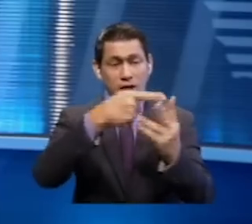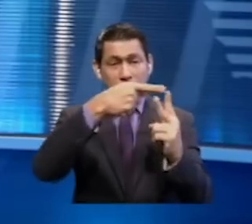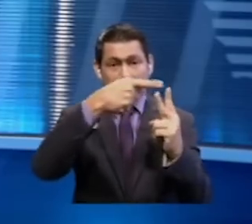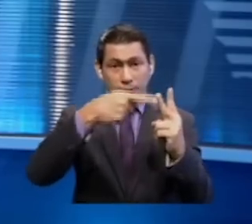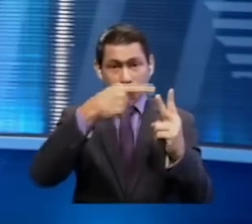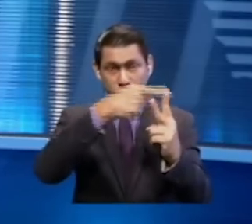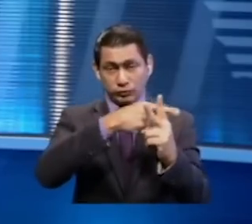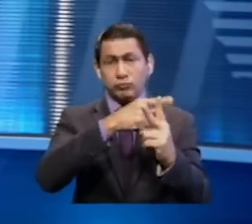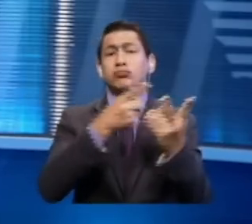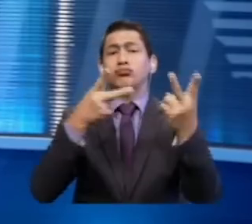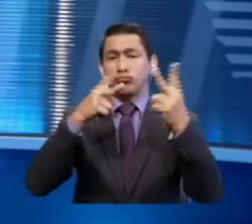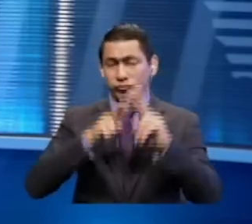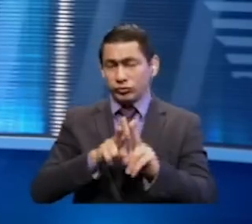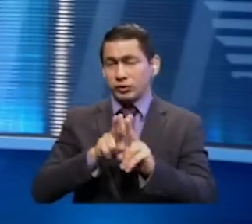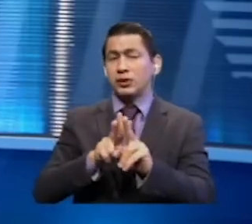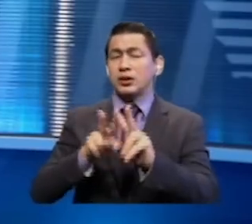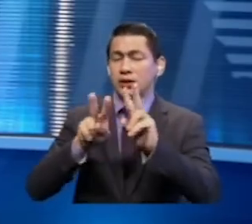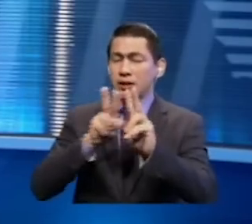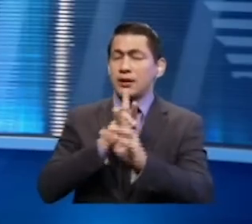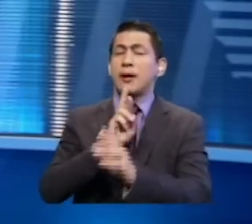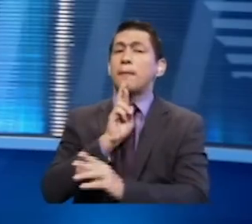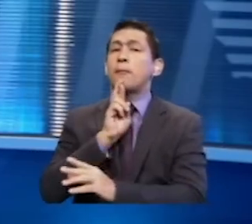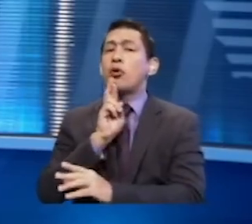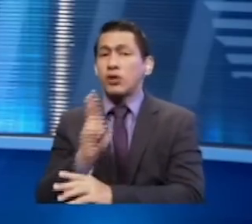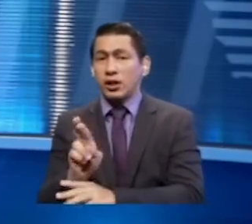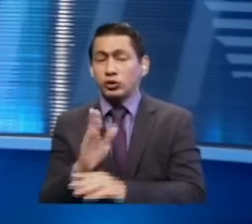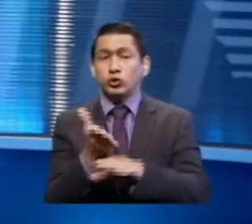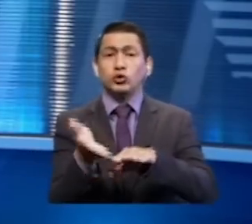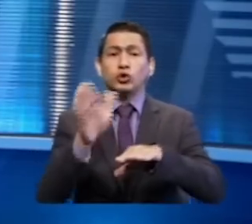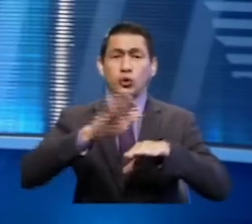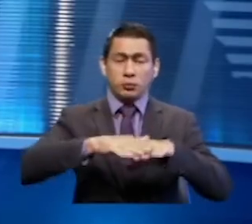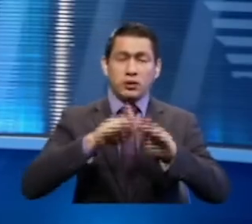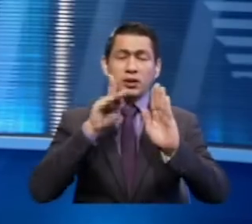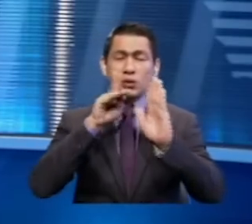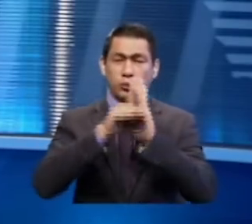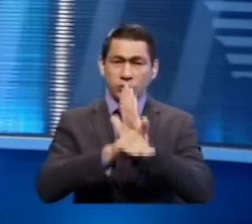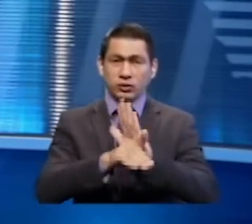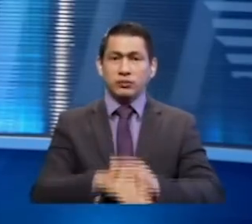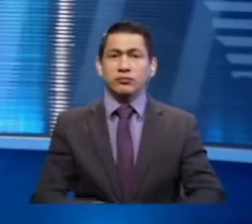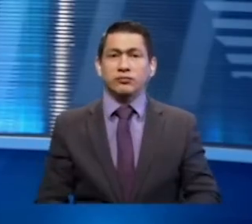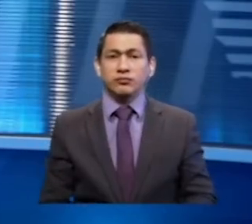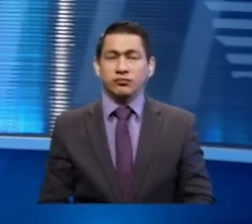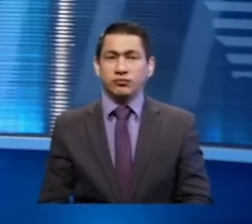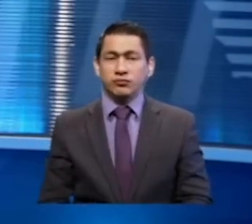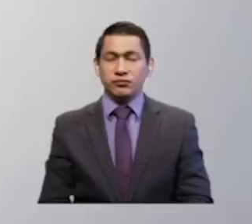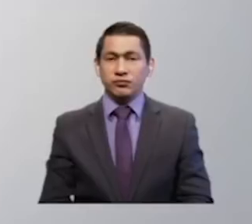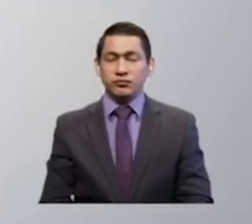primera instancia del juez electoral Guillermo Ortega, quien no dio paso a esa querella.